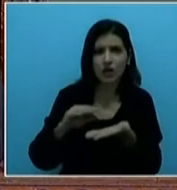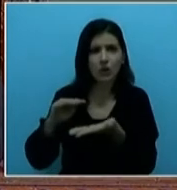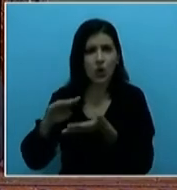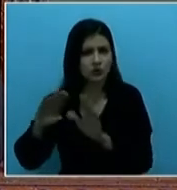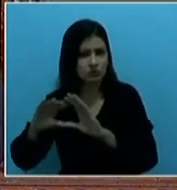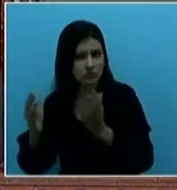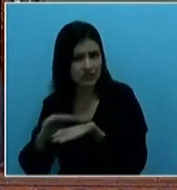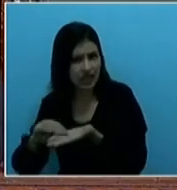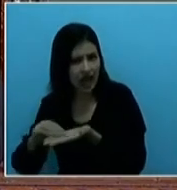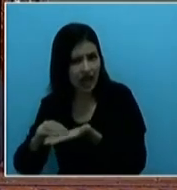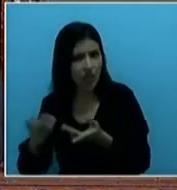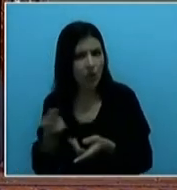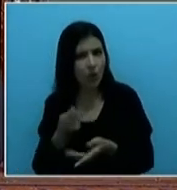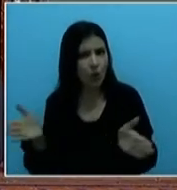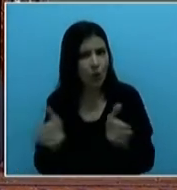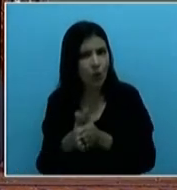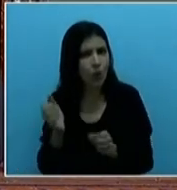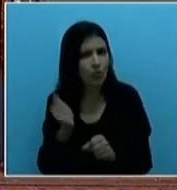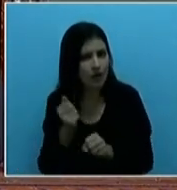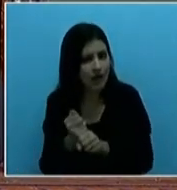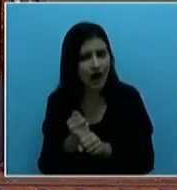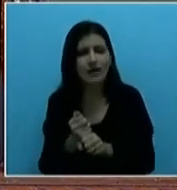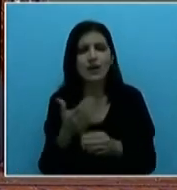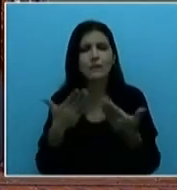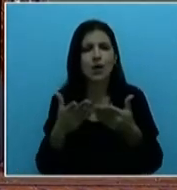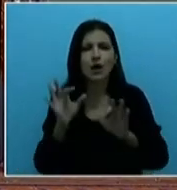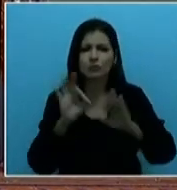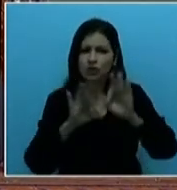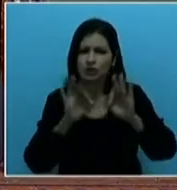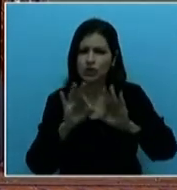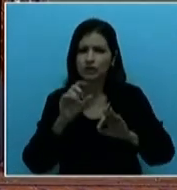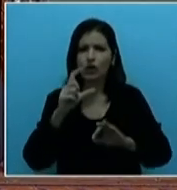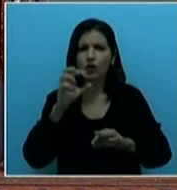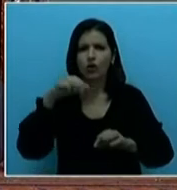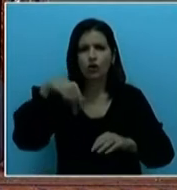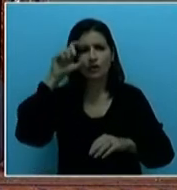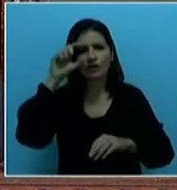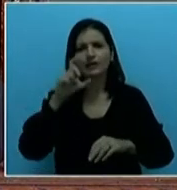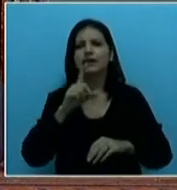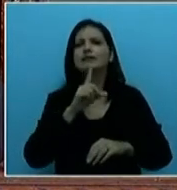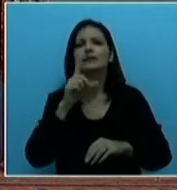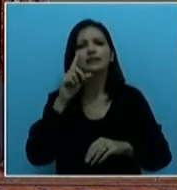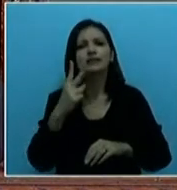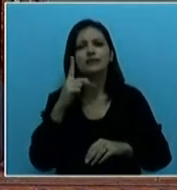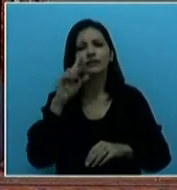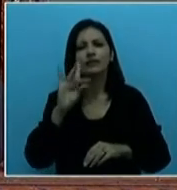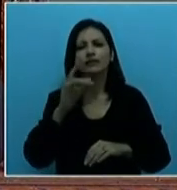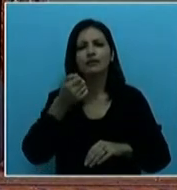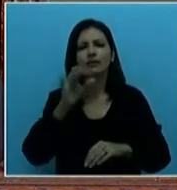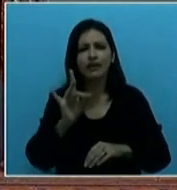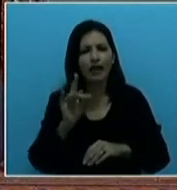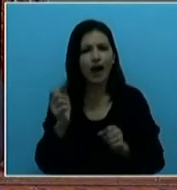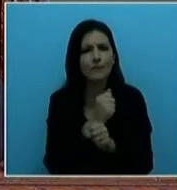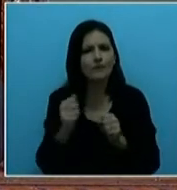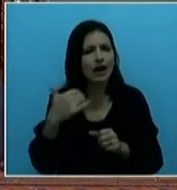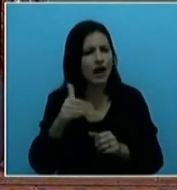y cuanto antes apruebe el proyecto de conectividad para toda la provincia que quede claro esta no es